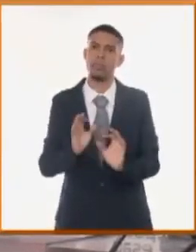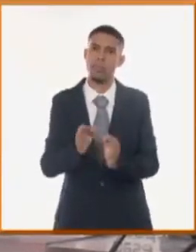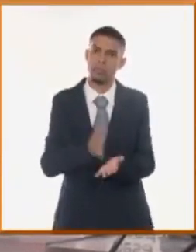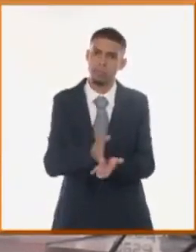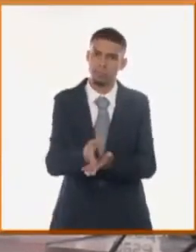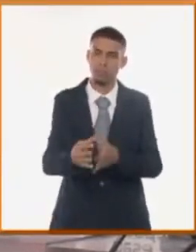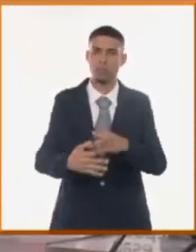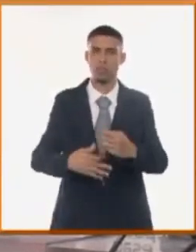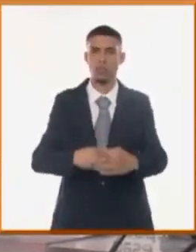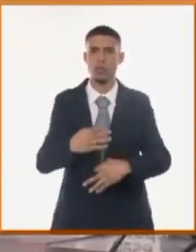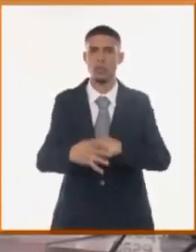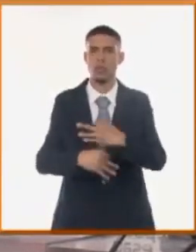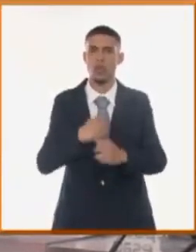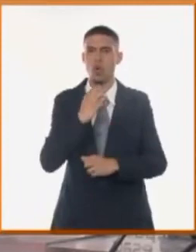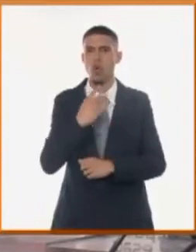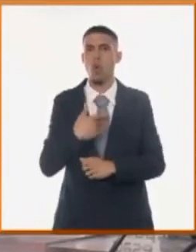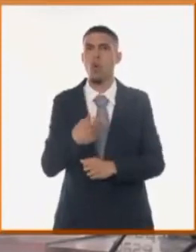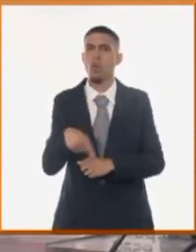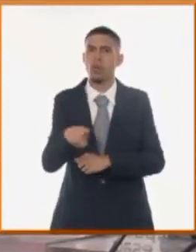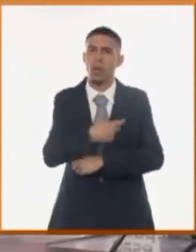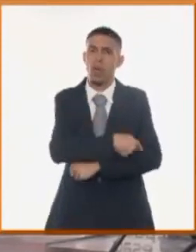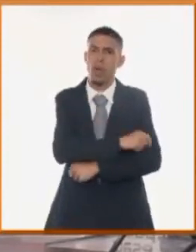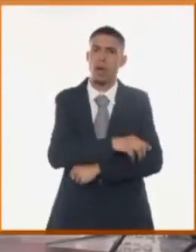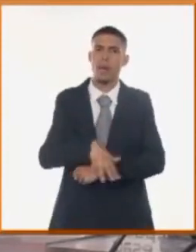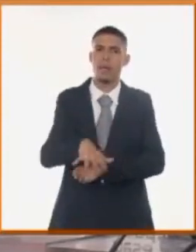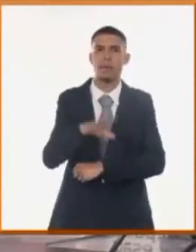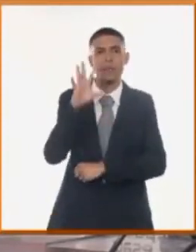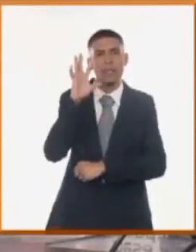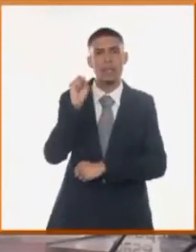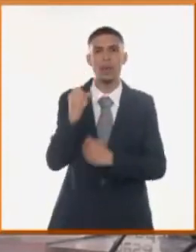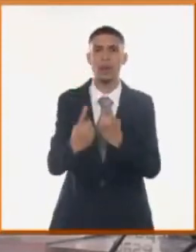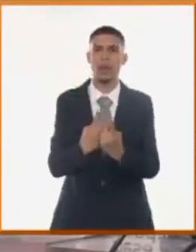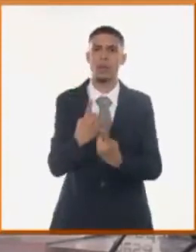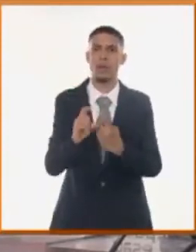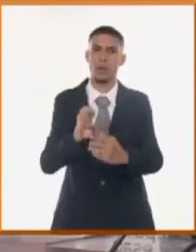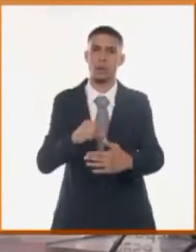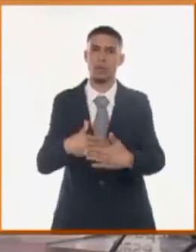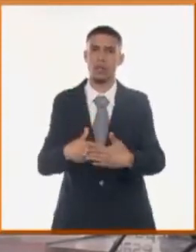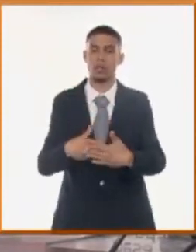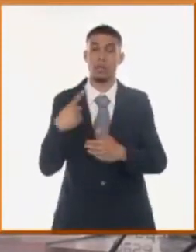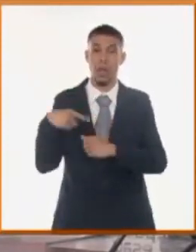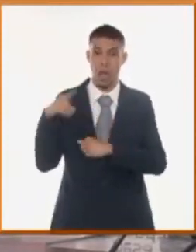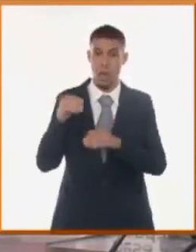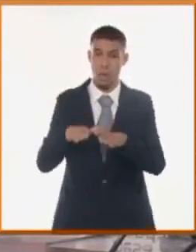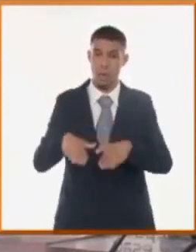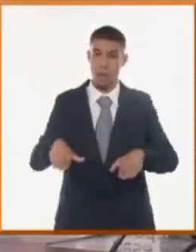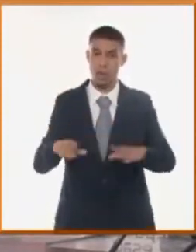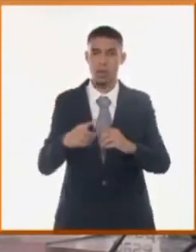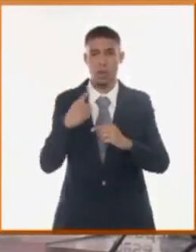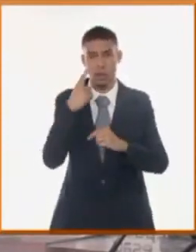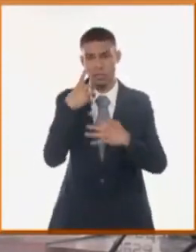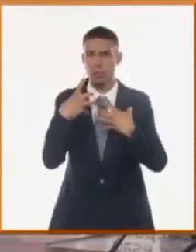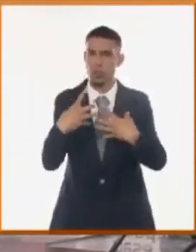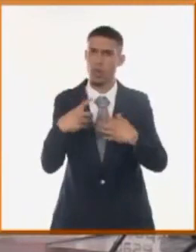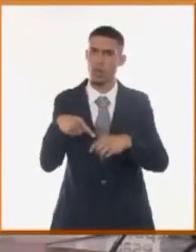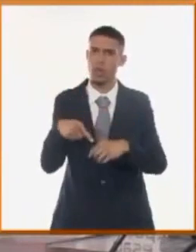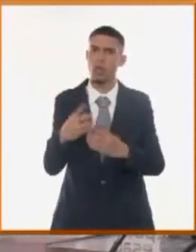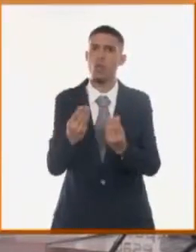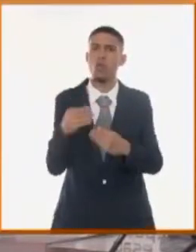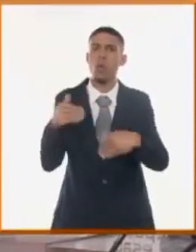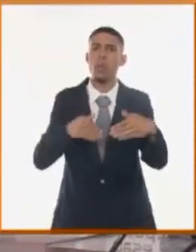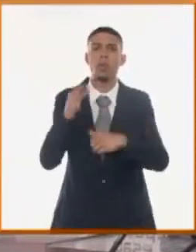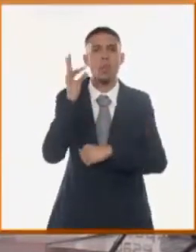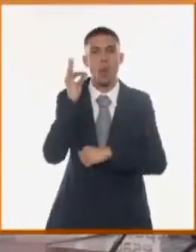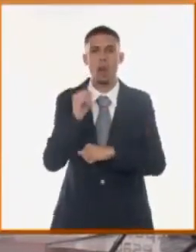a cómo eso se expresa en la gestión de alguna de sus empresas. Si ayer nuestra mesa fue fundamentalmente femenina, hoy la fuerza